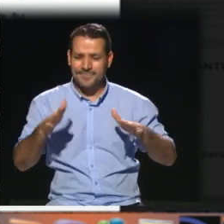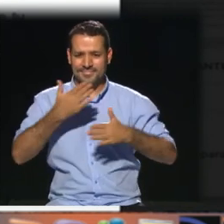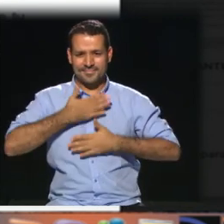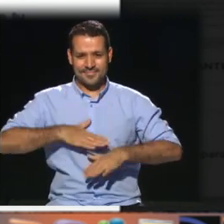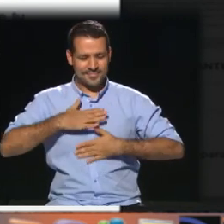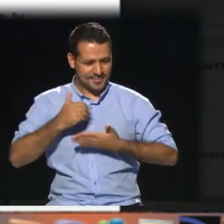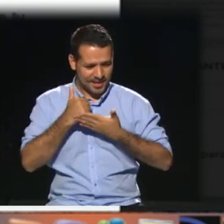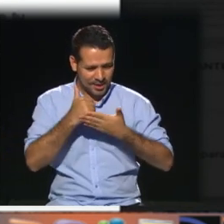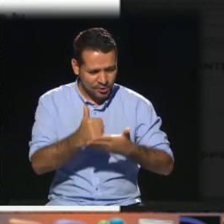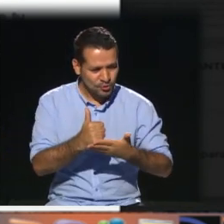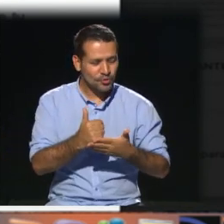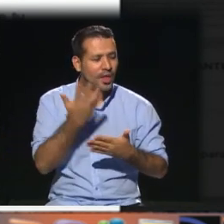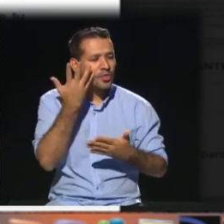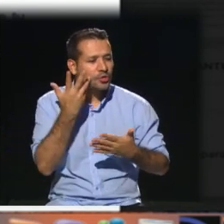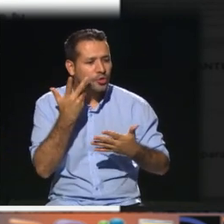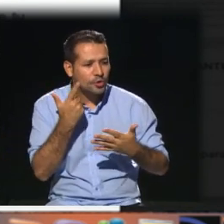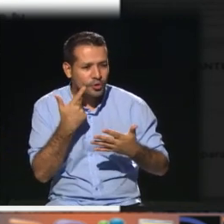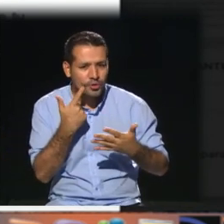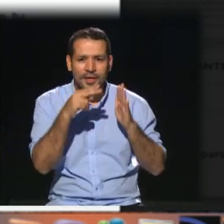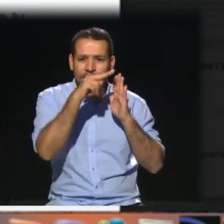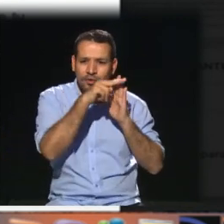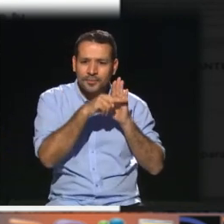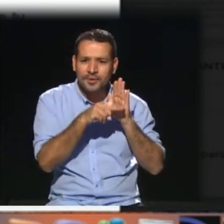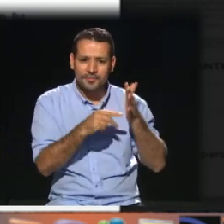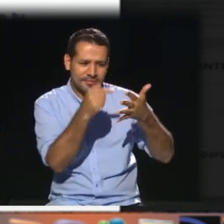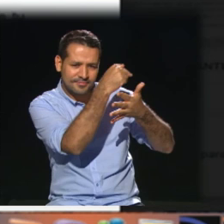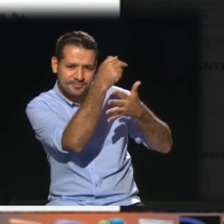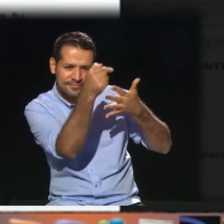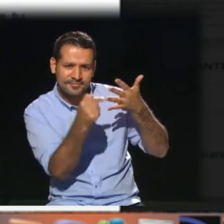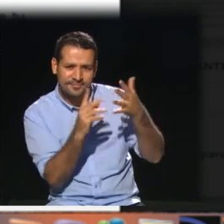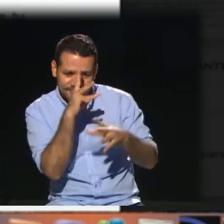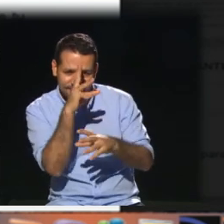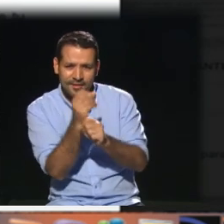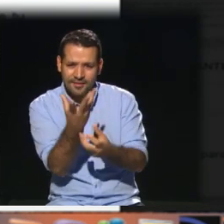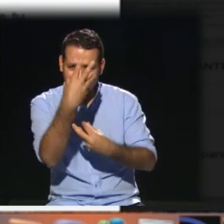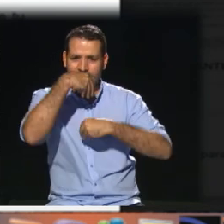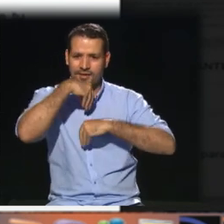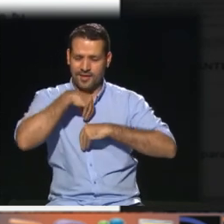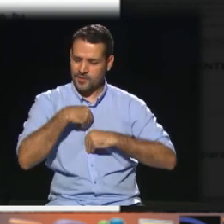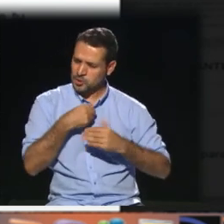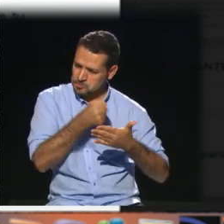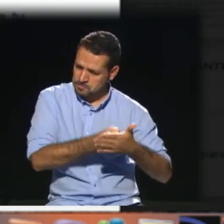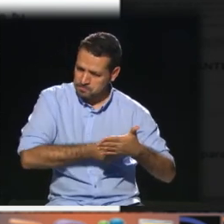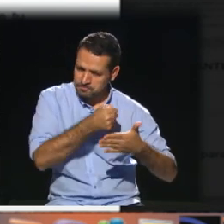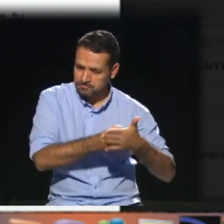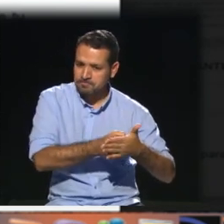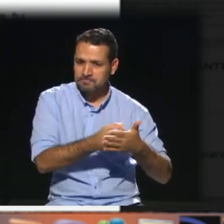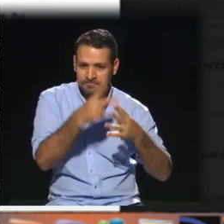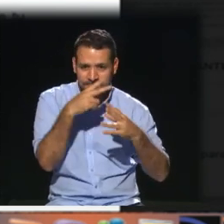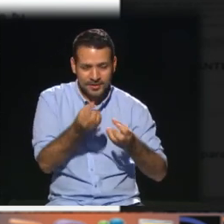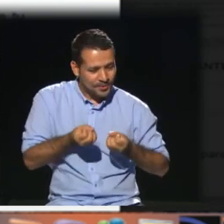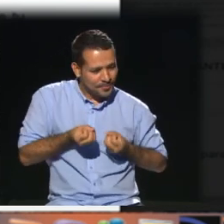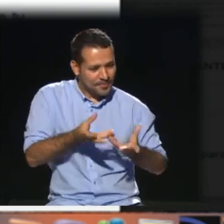crear hábitos, aprovechar esta oportunidad también para acercar en ese proceso formativo de nuestros hijos y